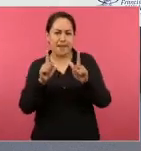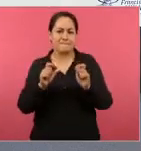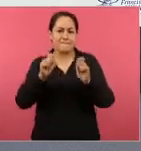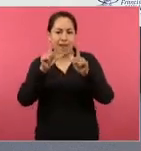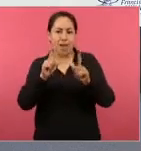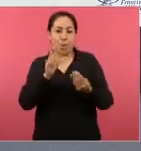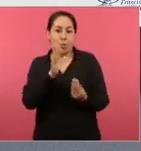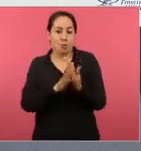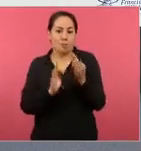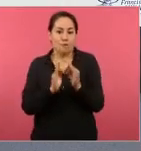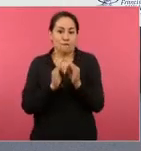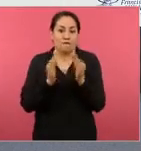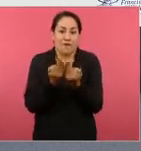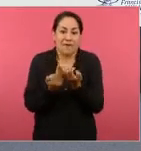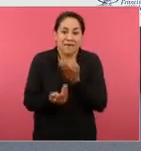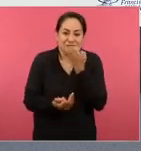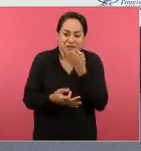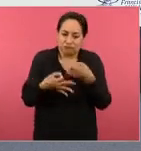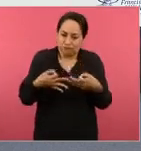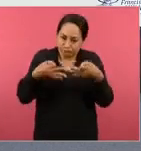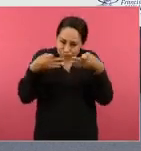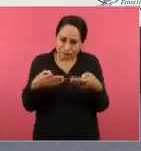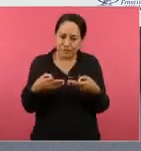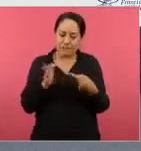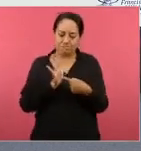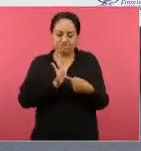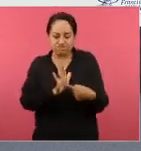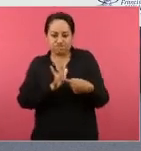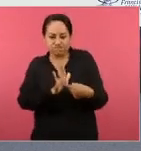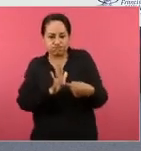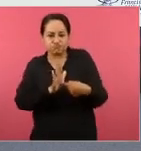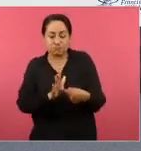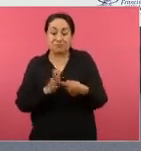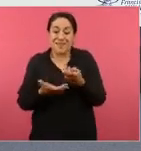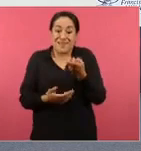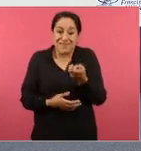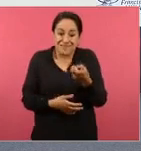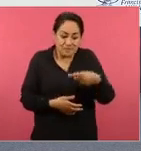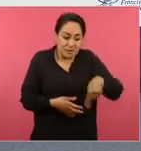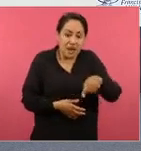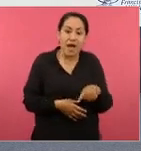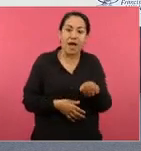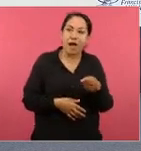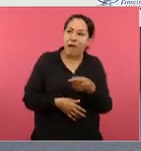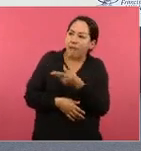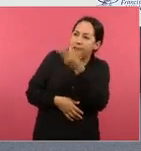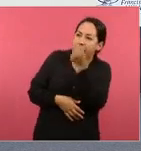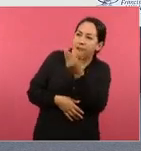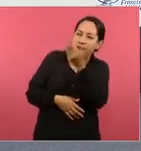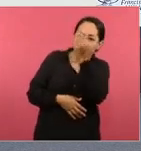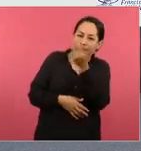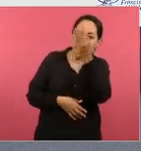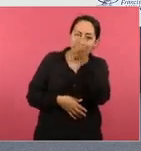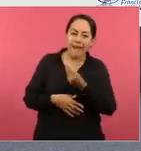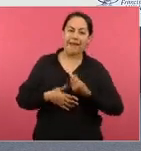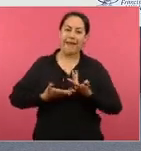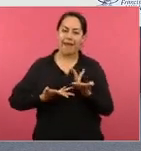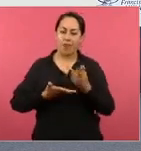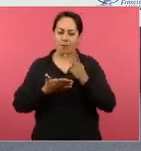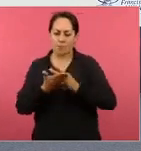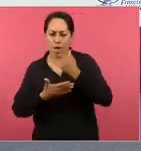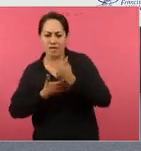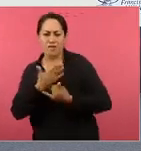la nueva escuela mexicana. Es decir, aquí hay otra posibilidad de fortalecer lo que los proyectos